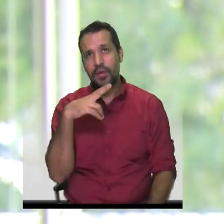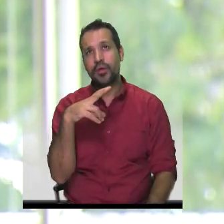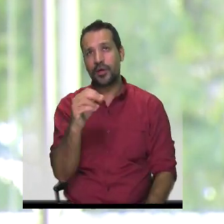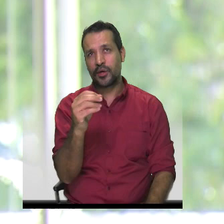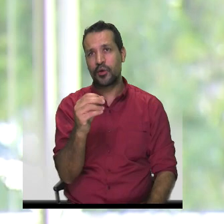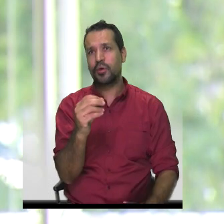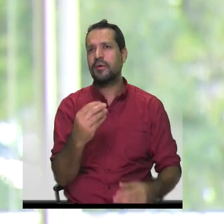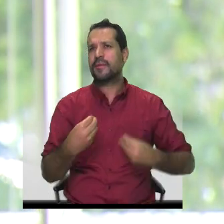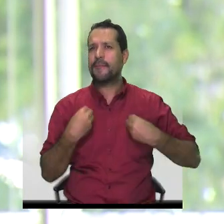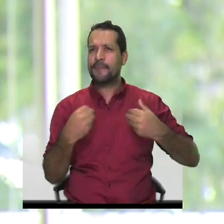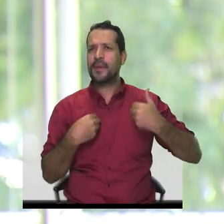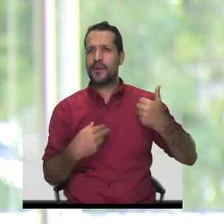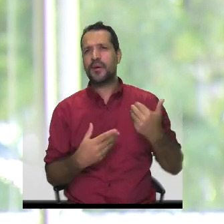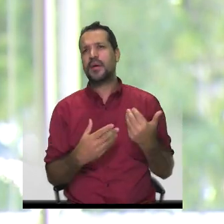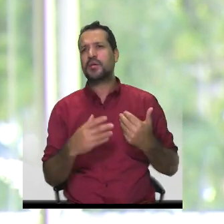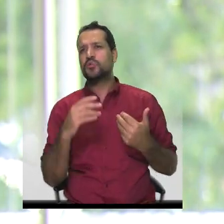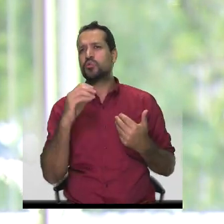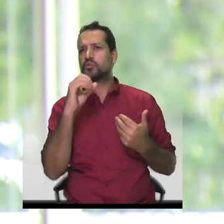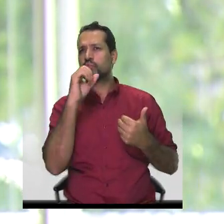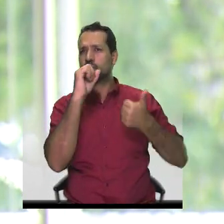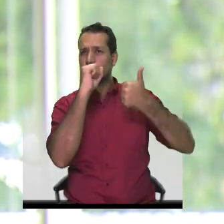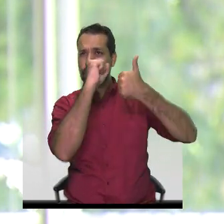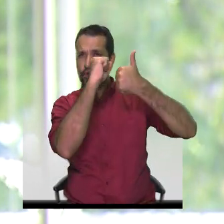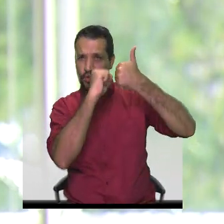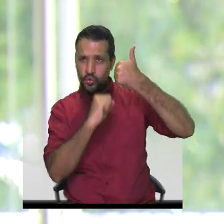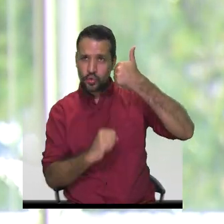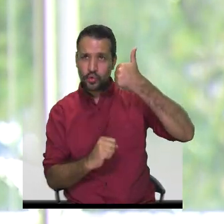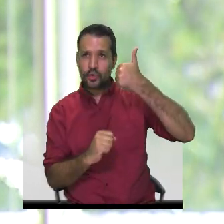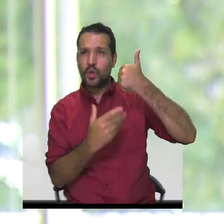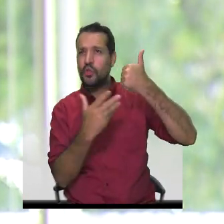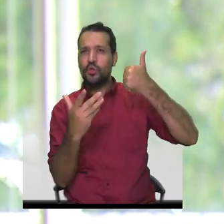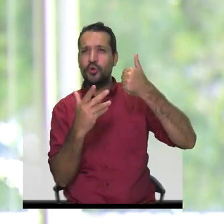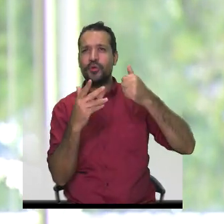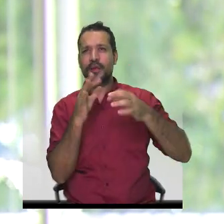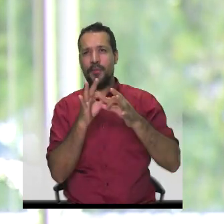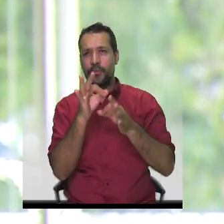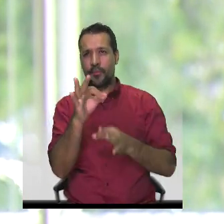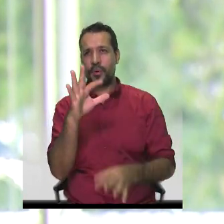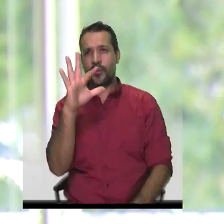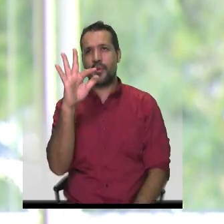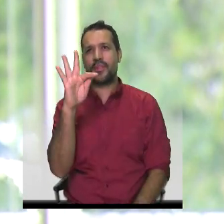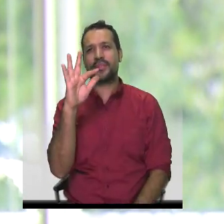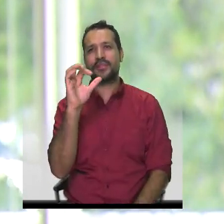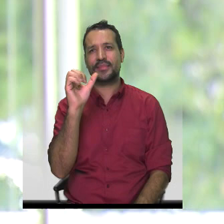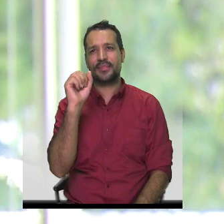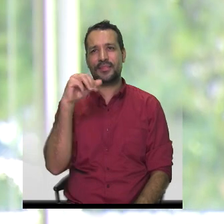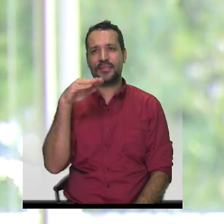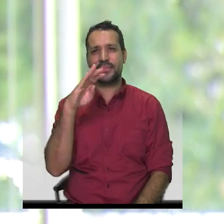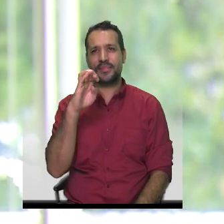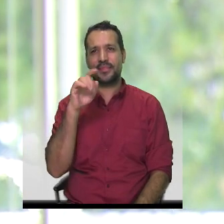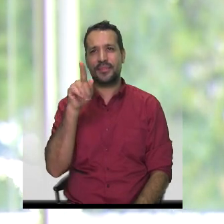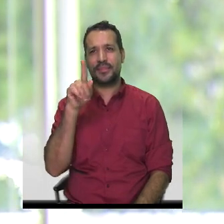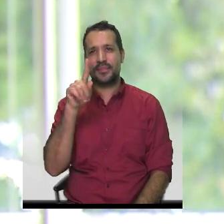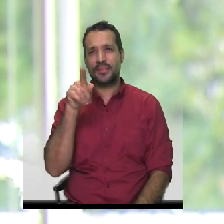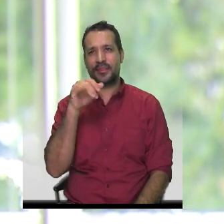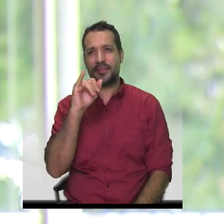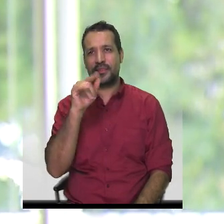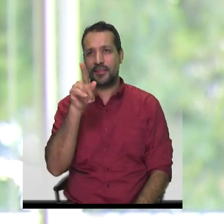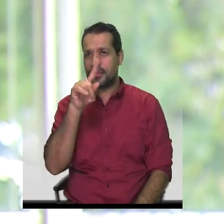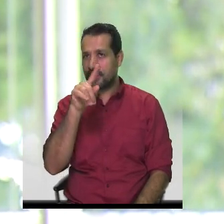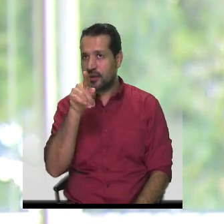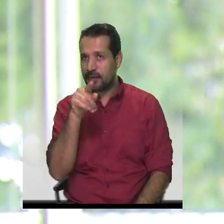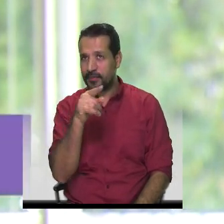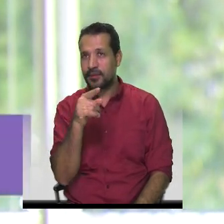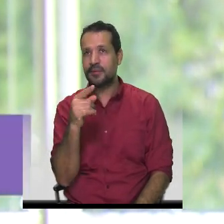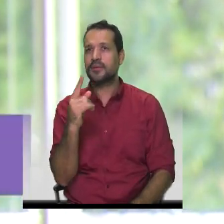de Antioquia. Yo tengo las raíces en Támesis. Y desde hace 3 años venimos creando un movimiento que